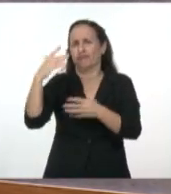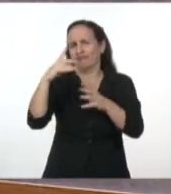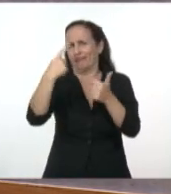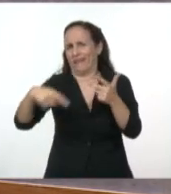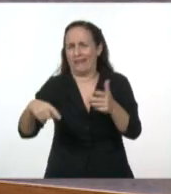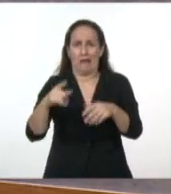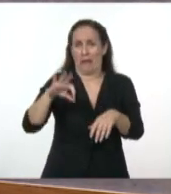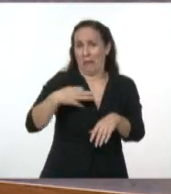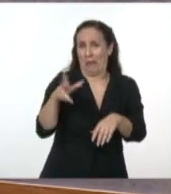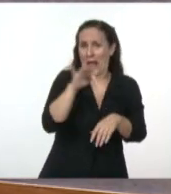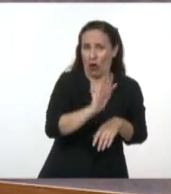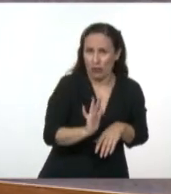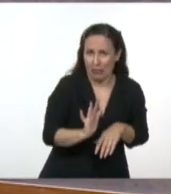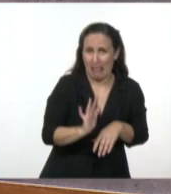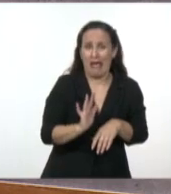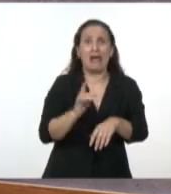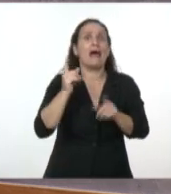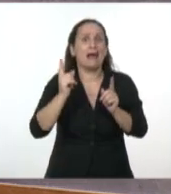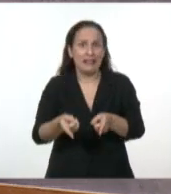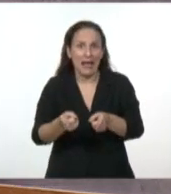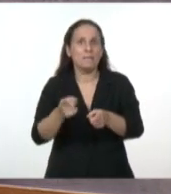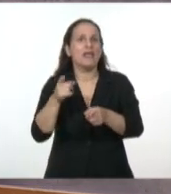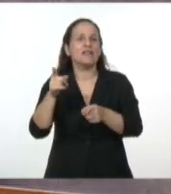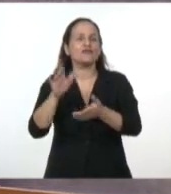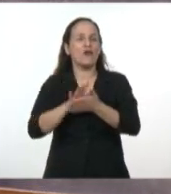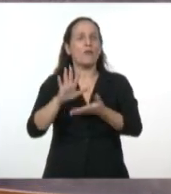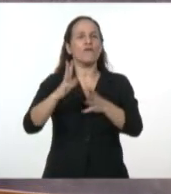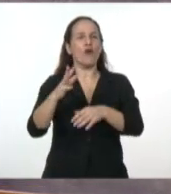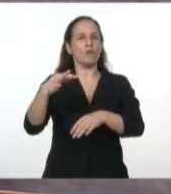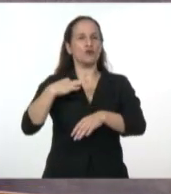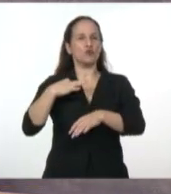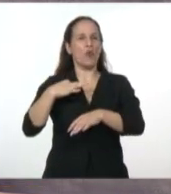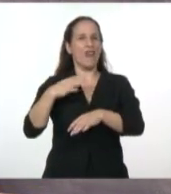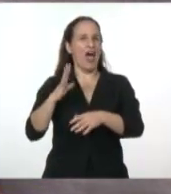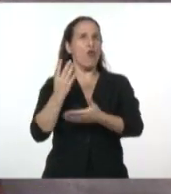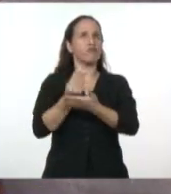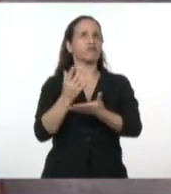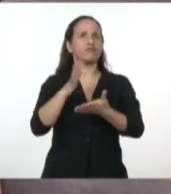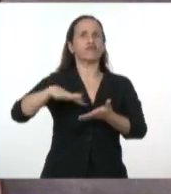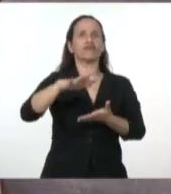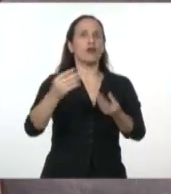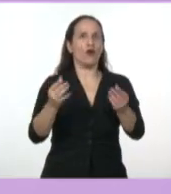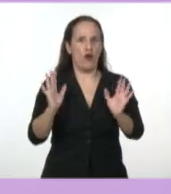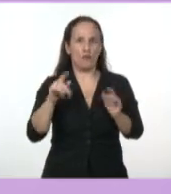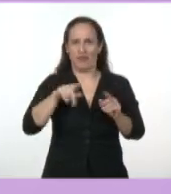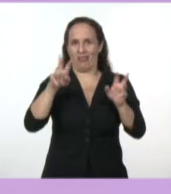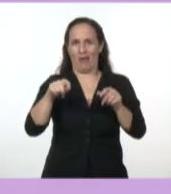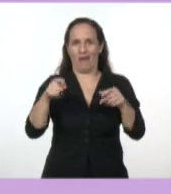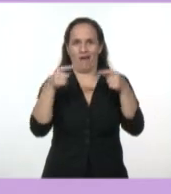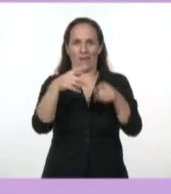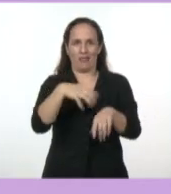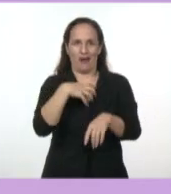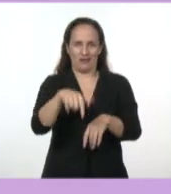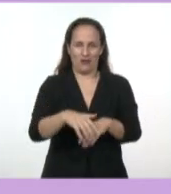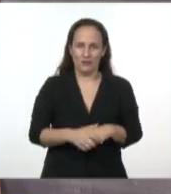nuestra vida cotidiana, sino también de nuestra vida como ciudadanos. Entonces, esos van a ser los objetivos de la clase de hoy. Bien, perfecto. Bueno, ¿y